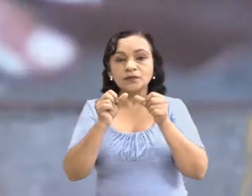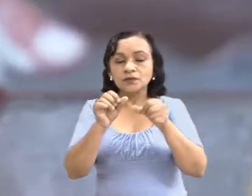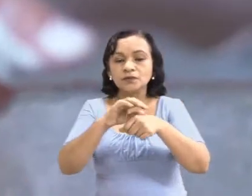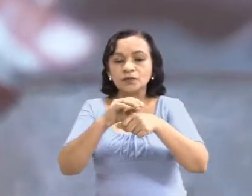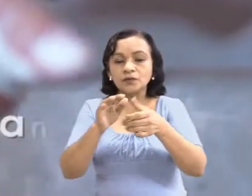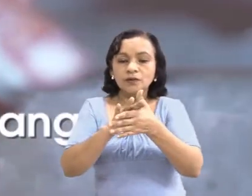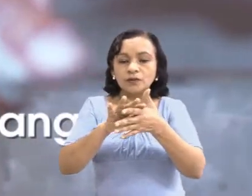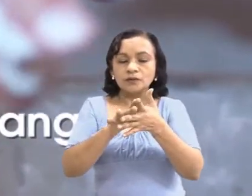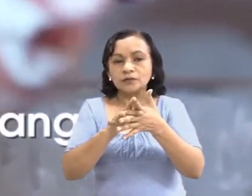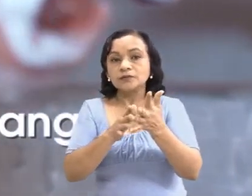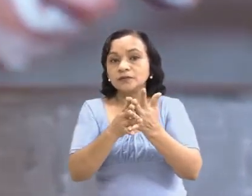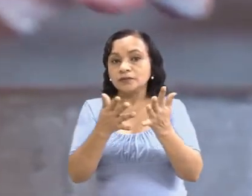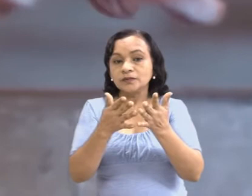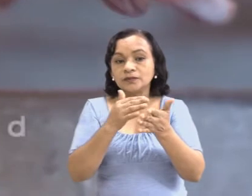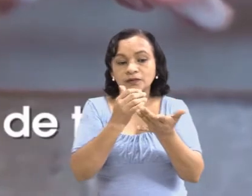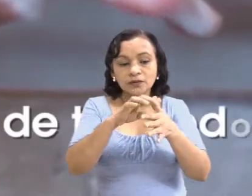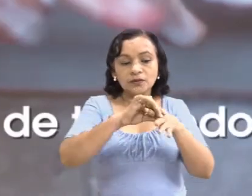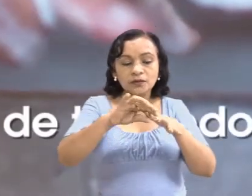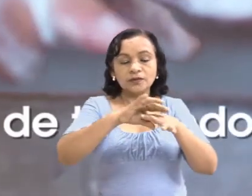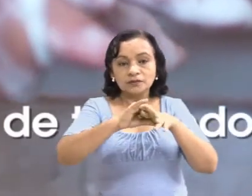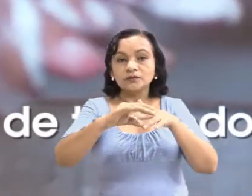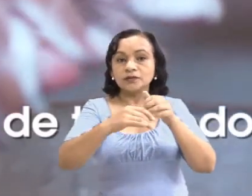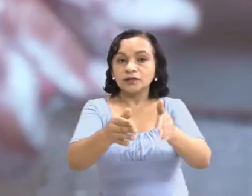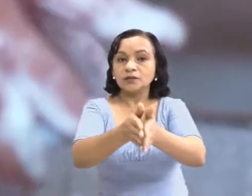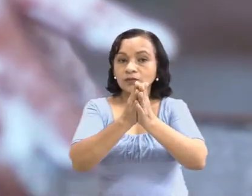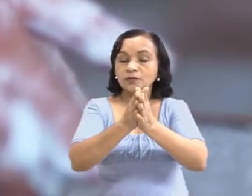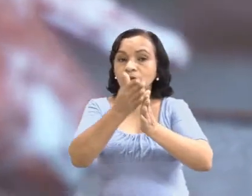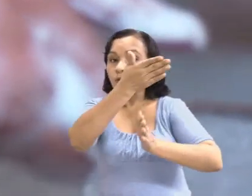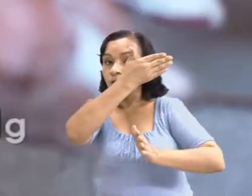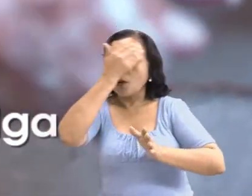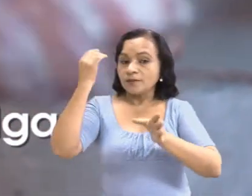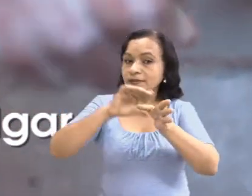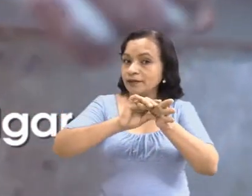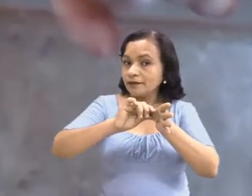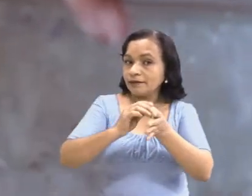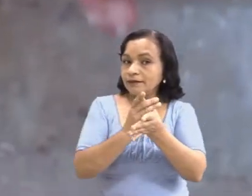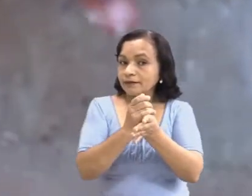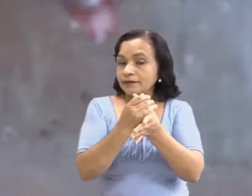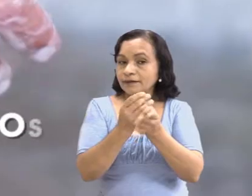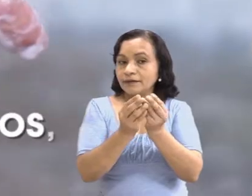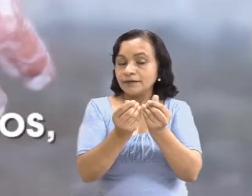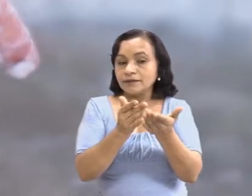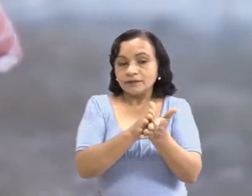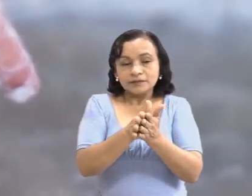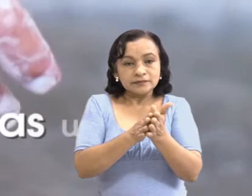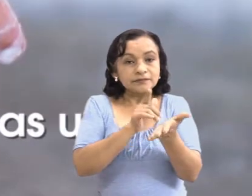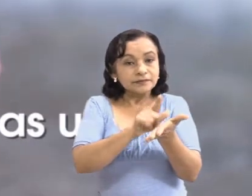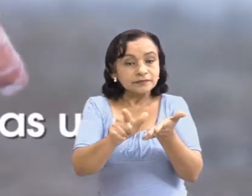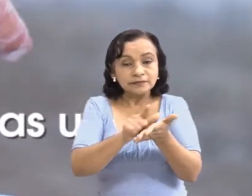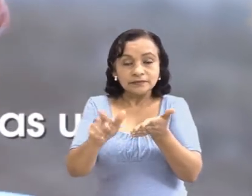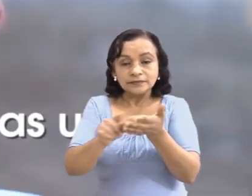continuación, lava las falanges, es decir, a lo largo de cada uno de tus dedos, sin olvidar el dedo pulgar y la yema de los dedos, limpiando